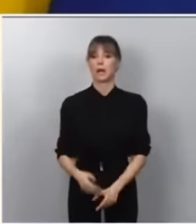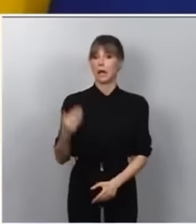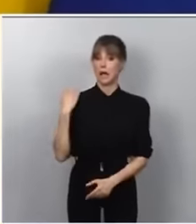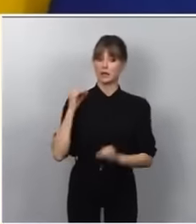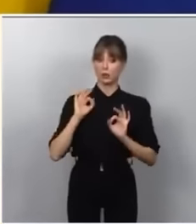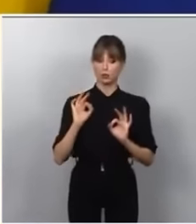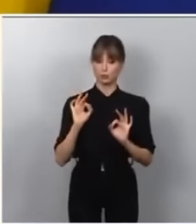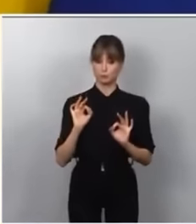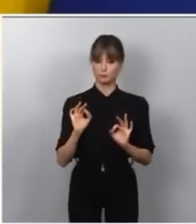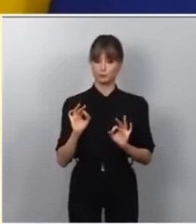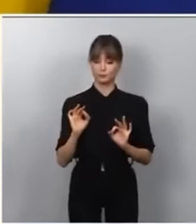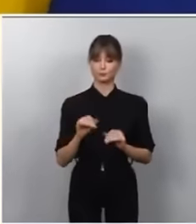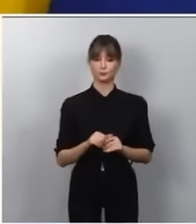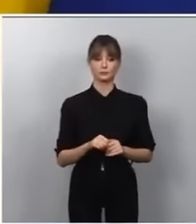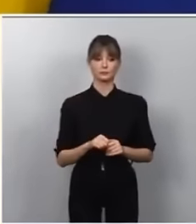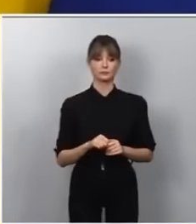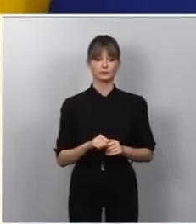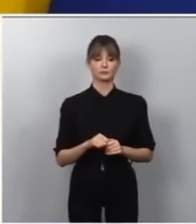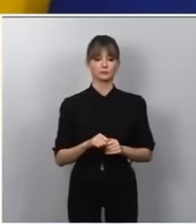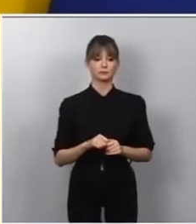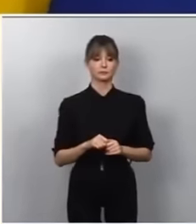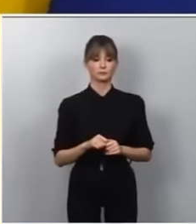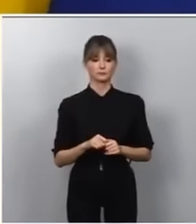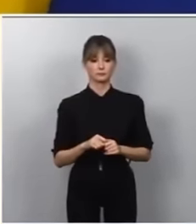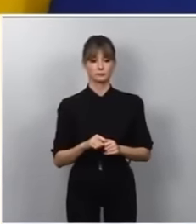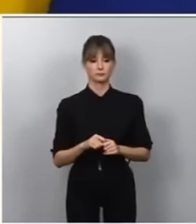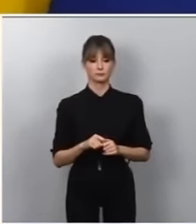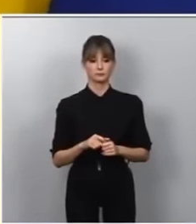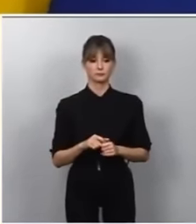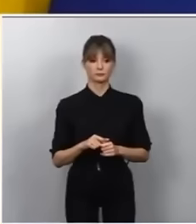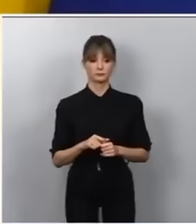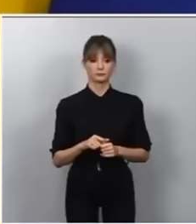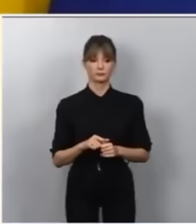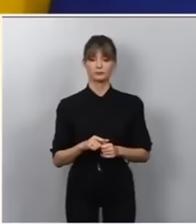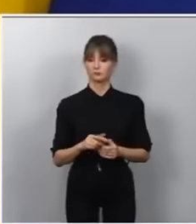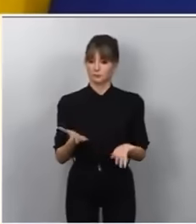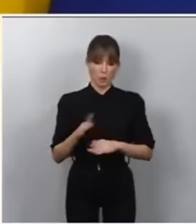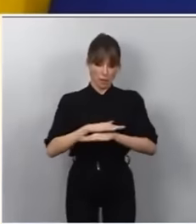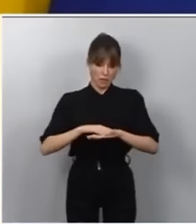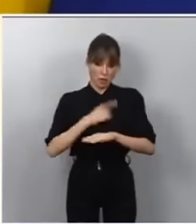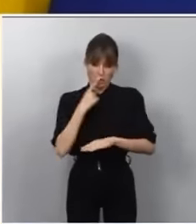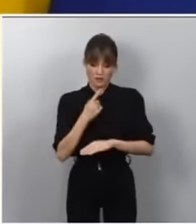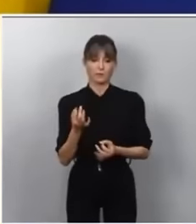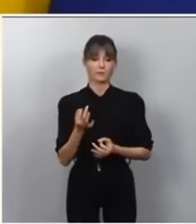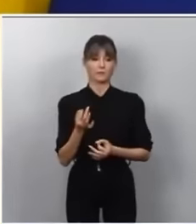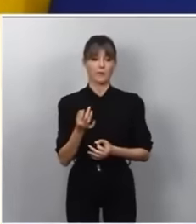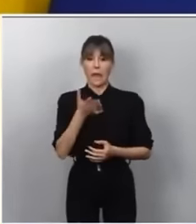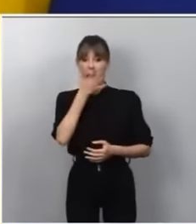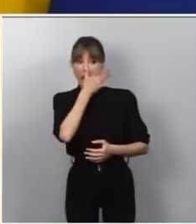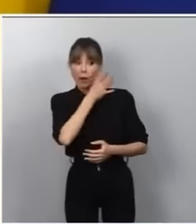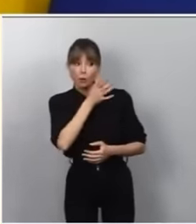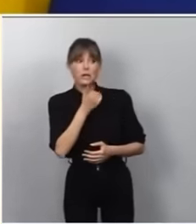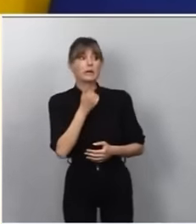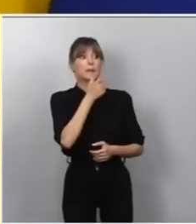él... lo primero, básico, que yo creo que hay que decir, es que cuando alguien acusa lo tiene que demostrar.